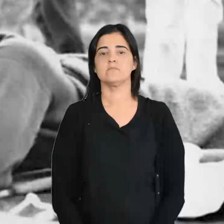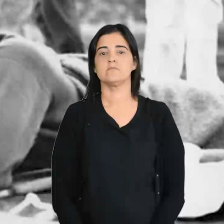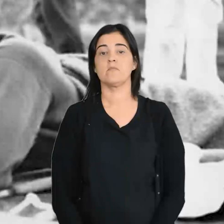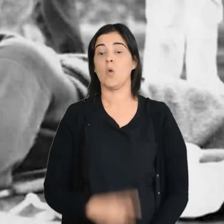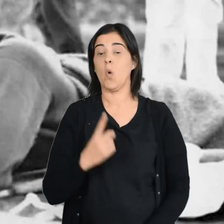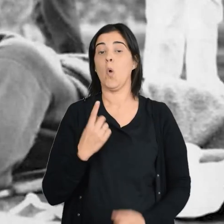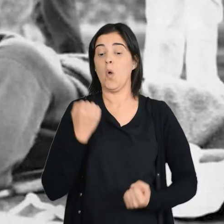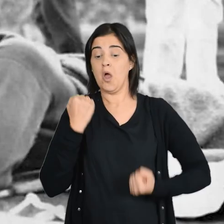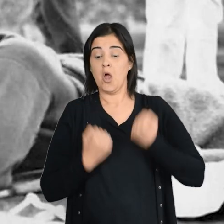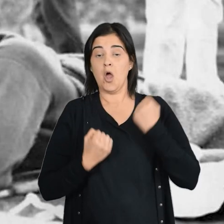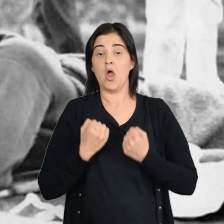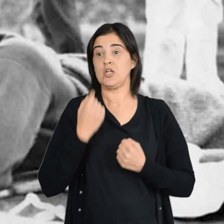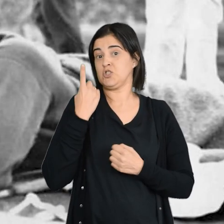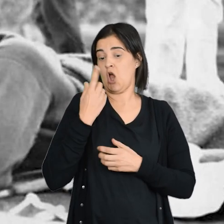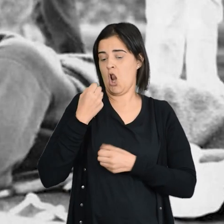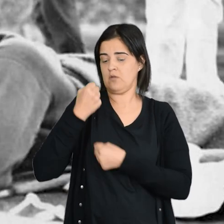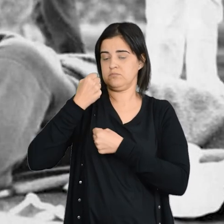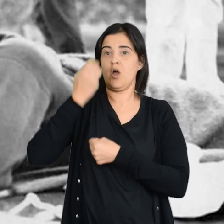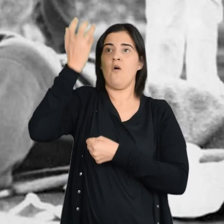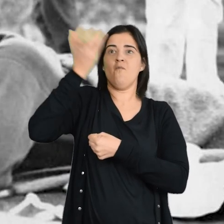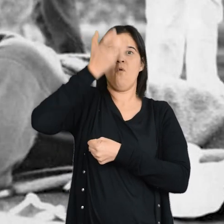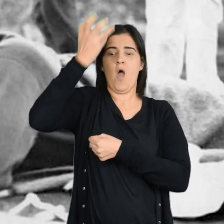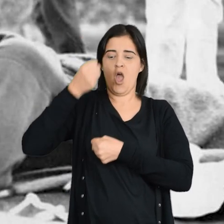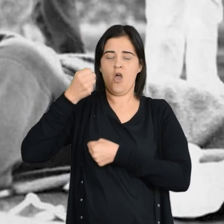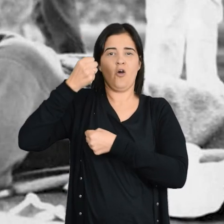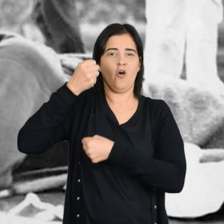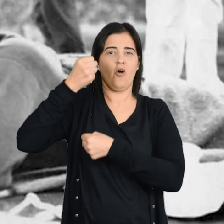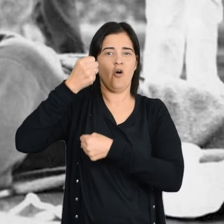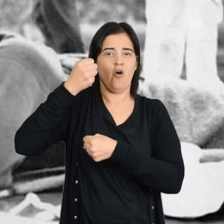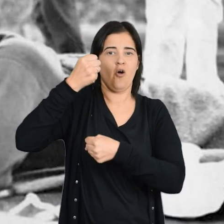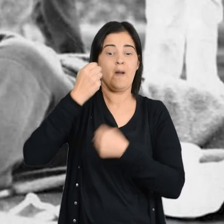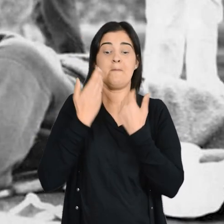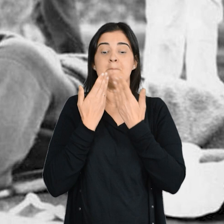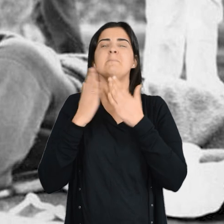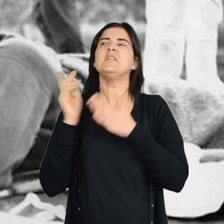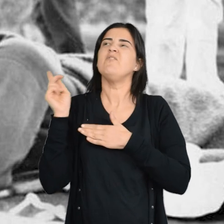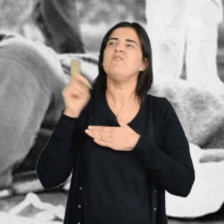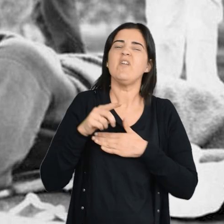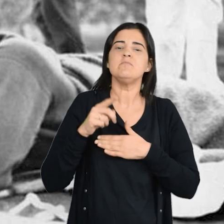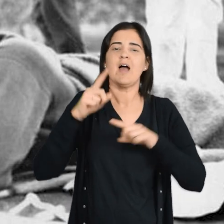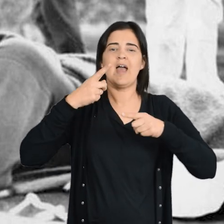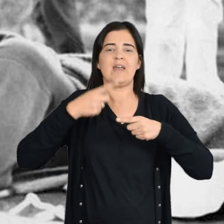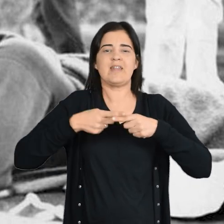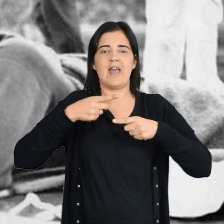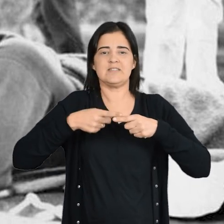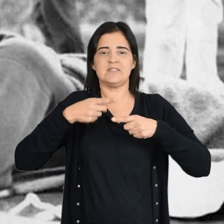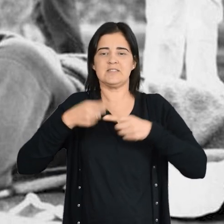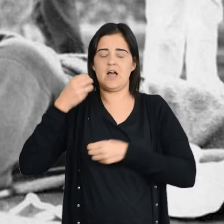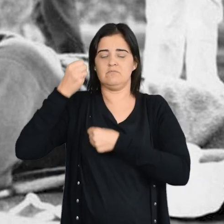un corredor Solitario portal antorcha olímpica cuyo fuego sagrado y eterno llegaba desde Grecia